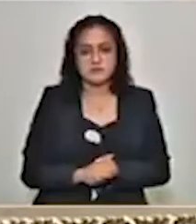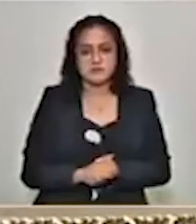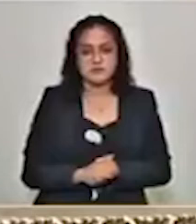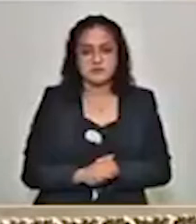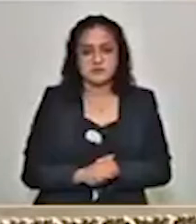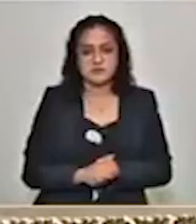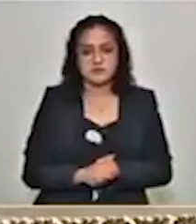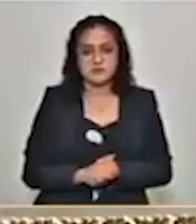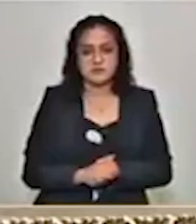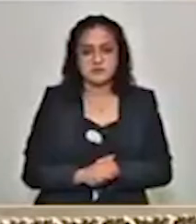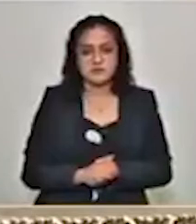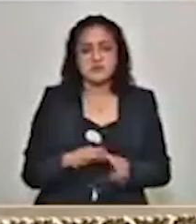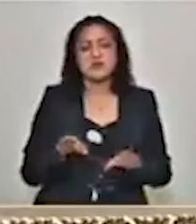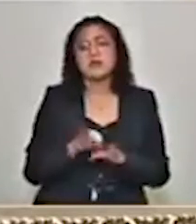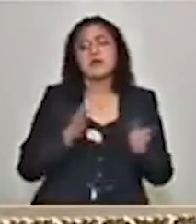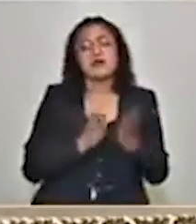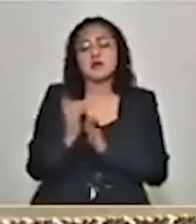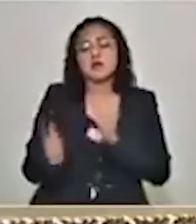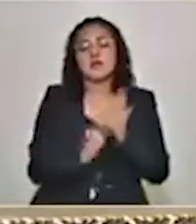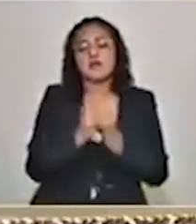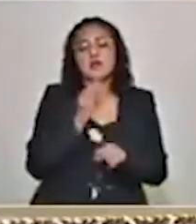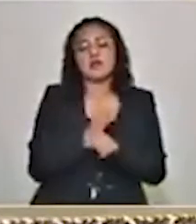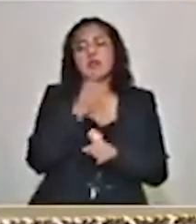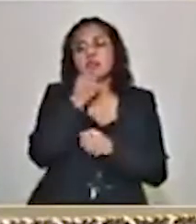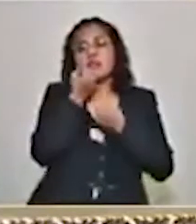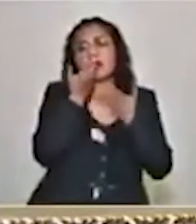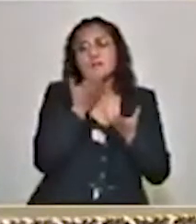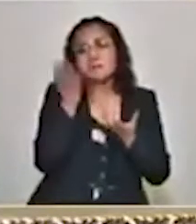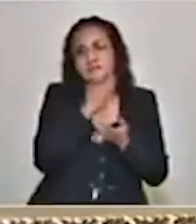por haber infringido la ley, para no darles una connotación